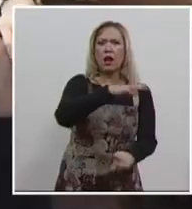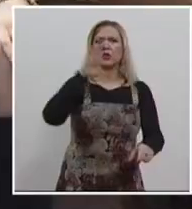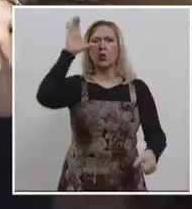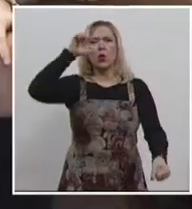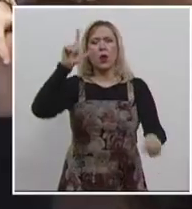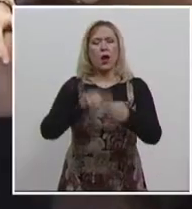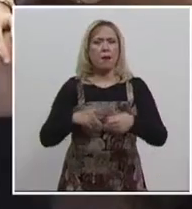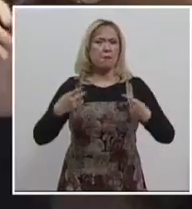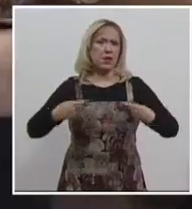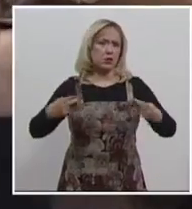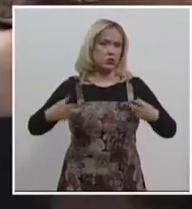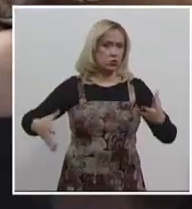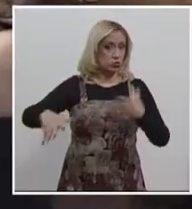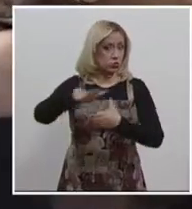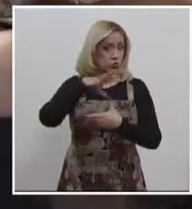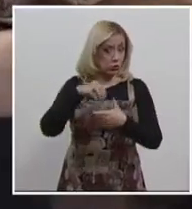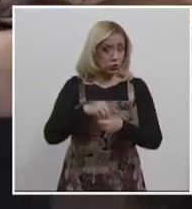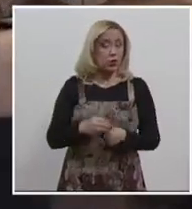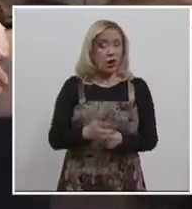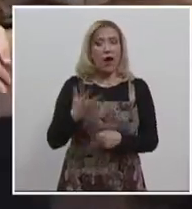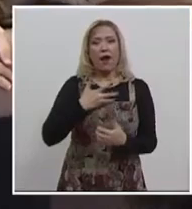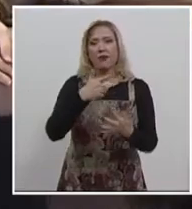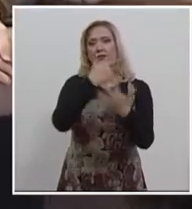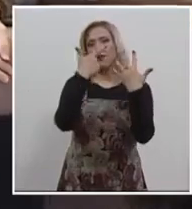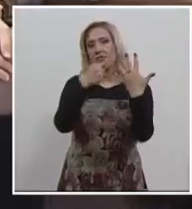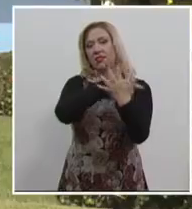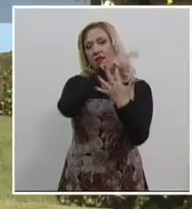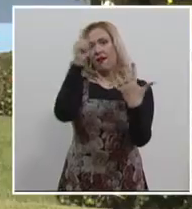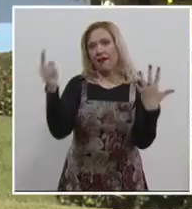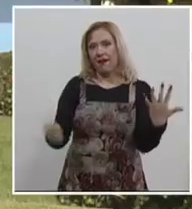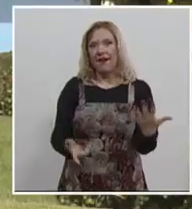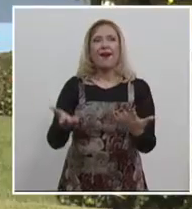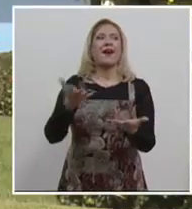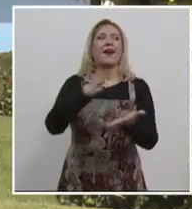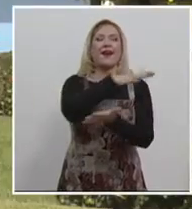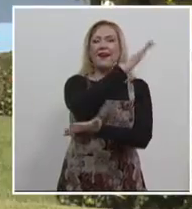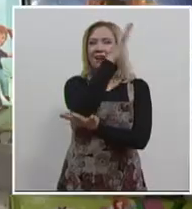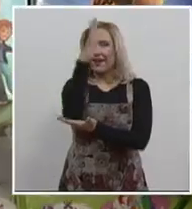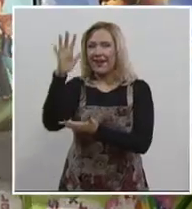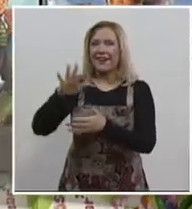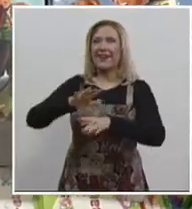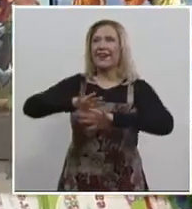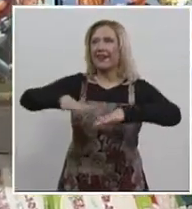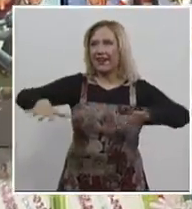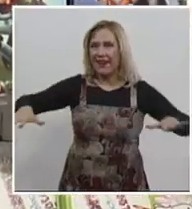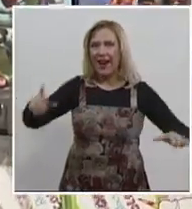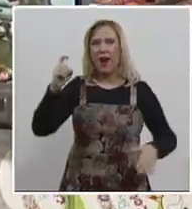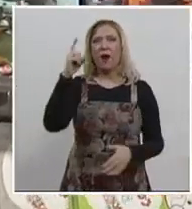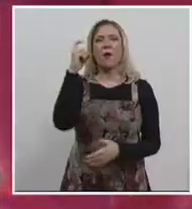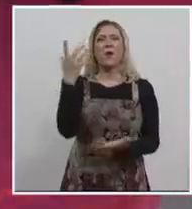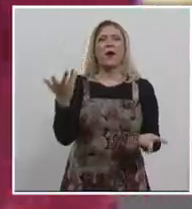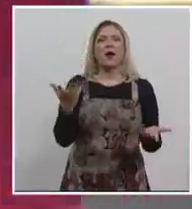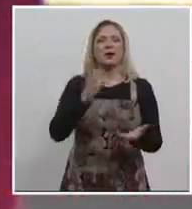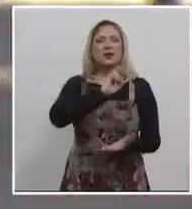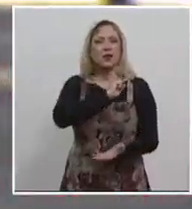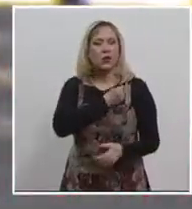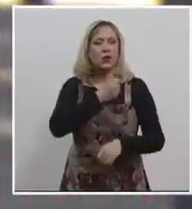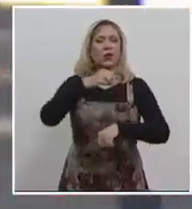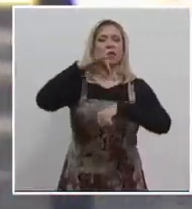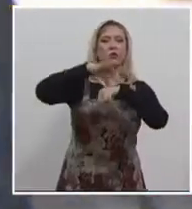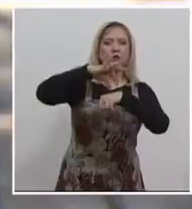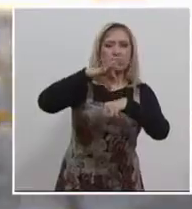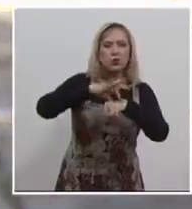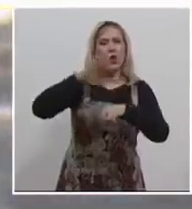culturales. En el libro se abordan 7 de estos derechos: a un ambiente sano, a la cultura, salud, al trabajo, a la